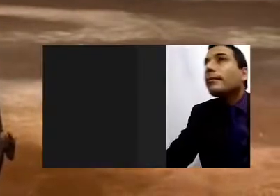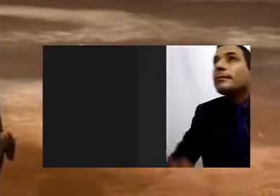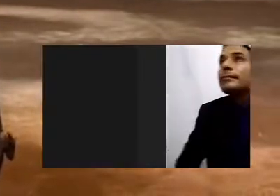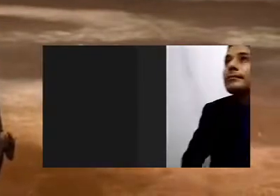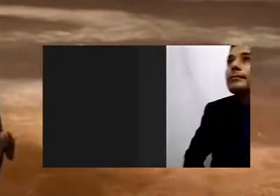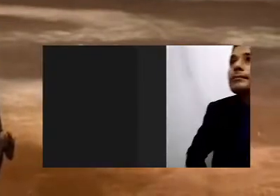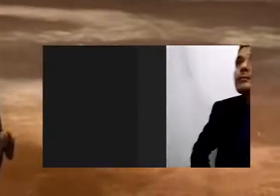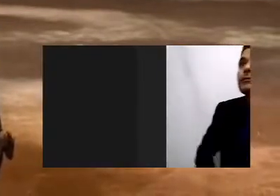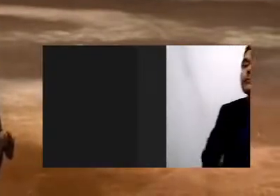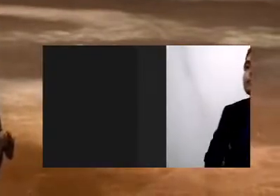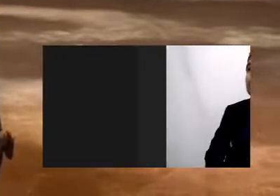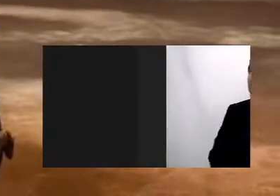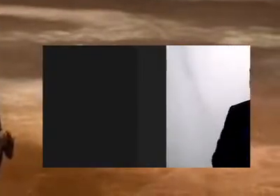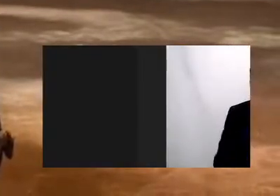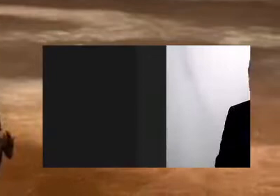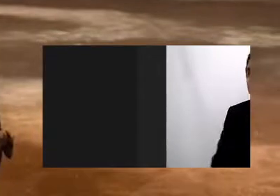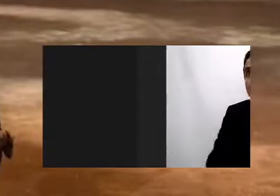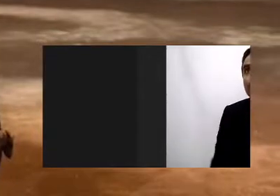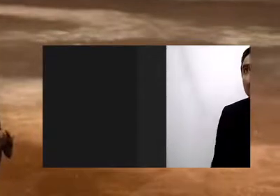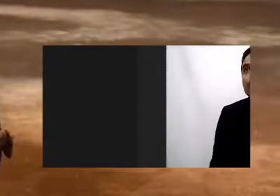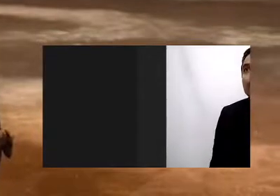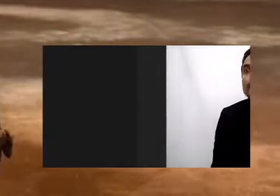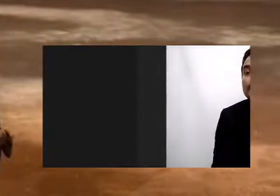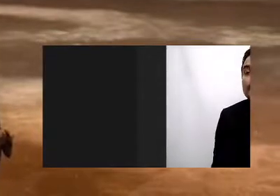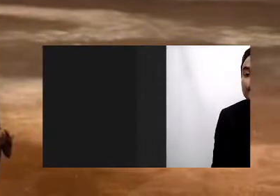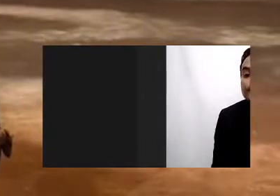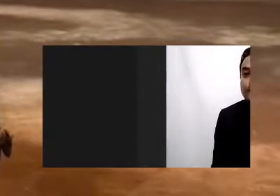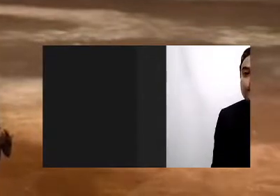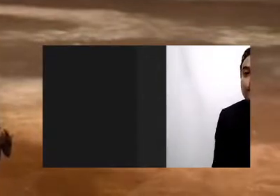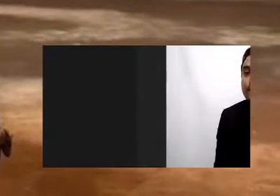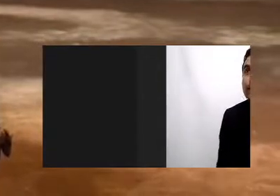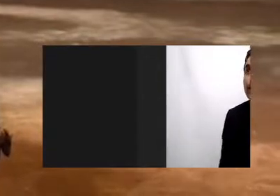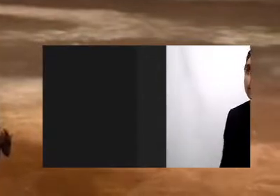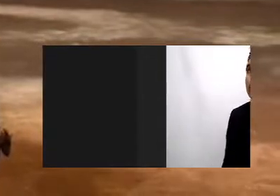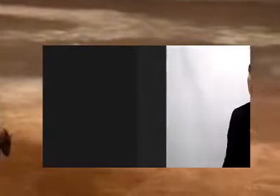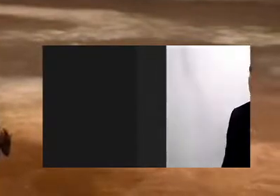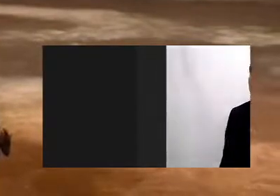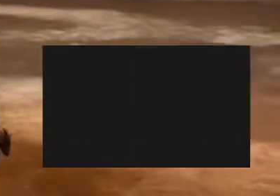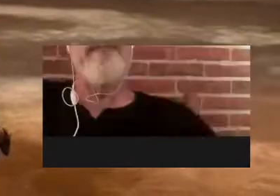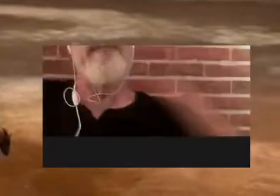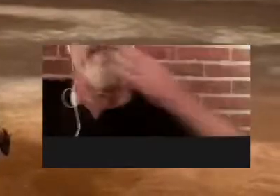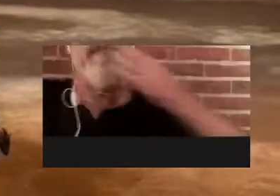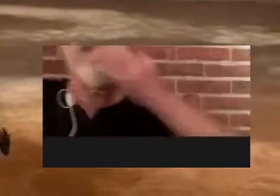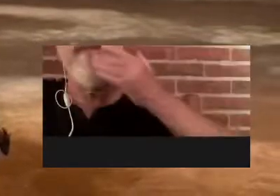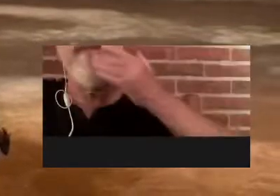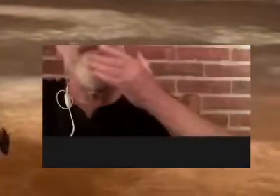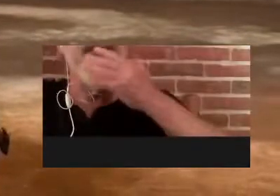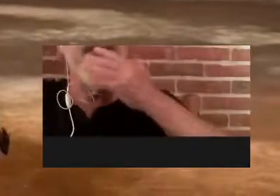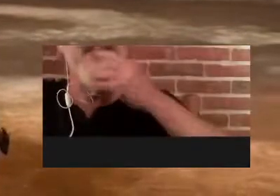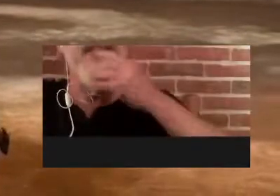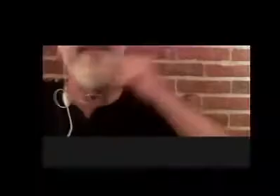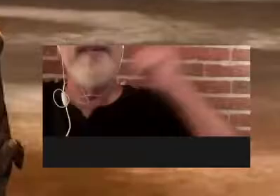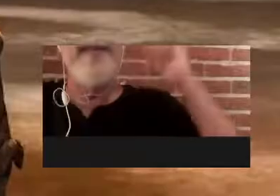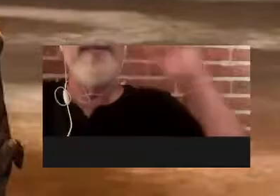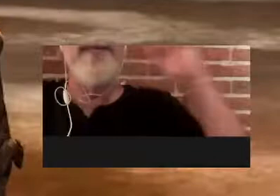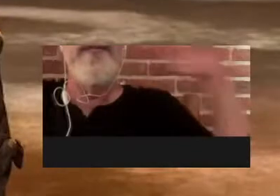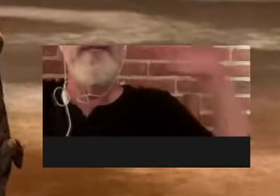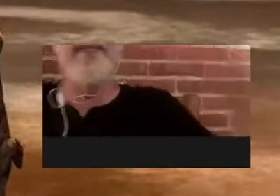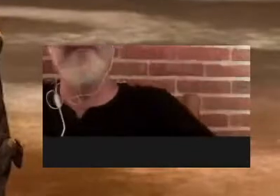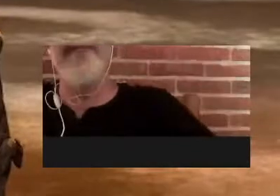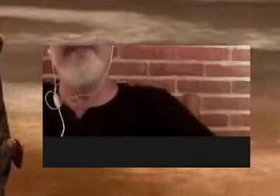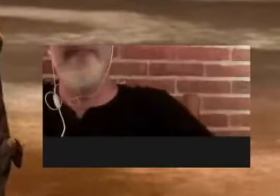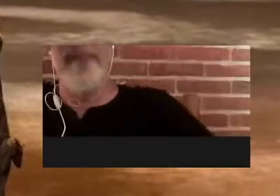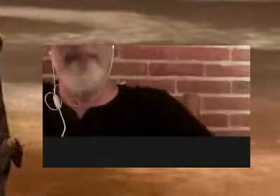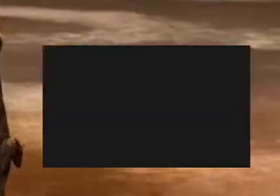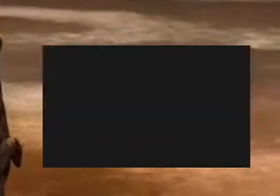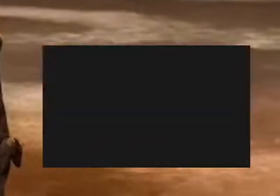Muchas gracias, Mauricio Cartún. Muchas gracias, Mauricio. Realmente ha sido fascinante escuchar.